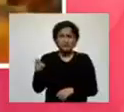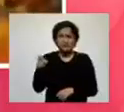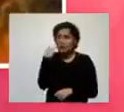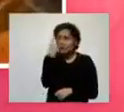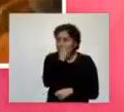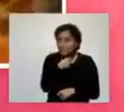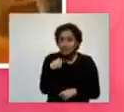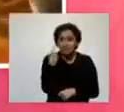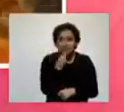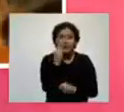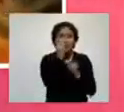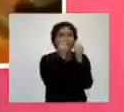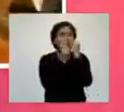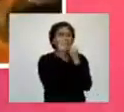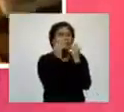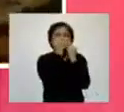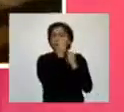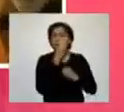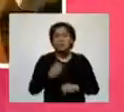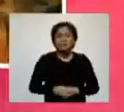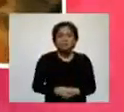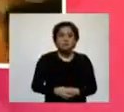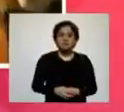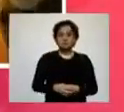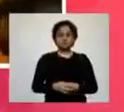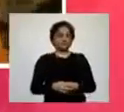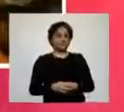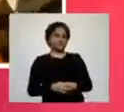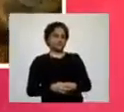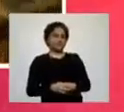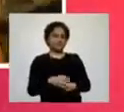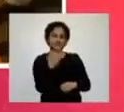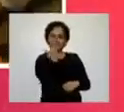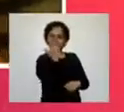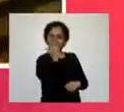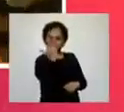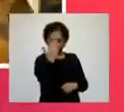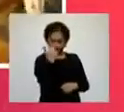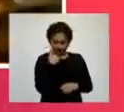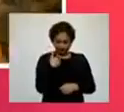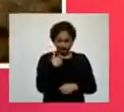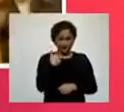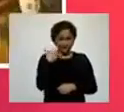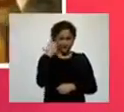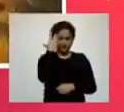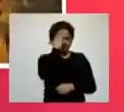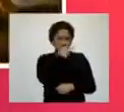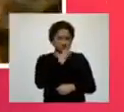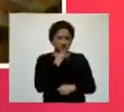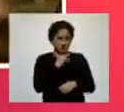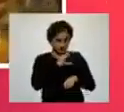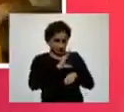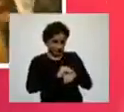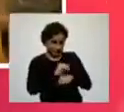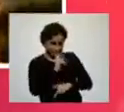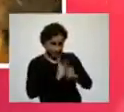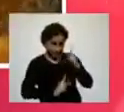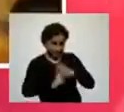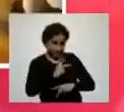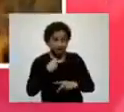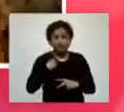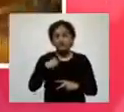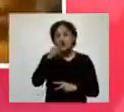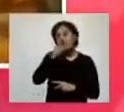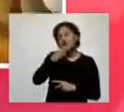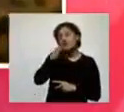comida. ¡Oye! ¡Qué chula se ve una en este espejo! ¿Me lo prestas? Tengo una fiesta con un 100 pies y